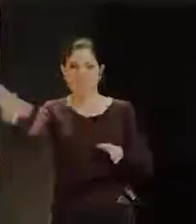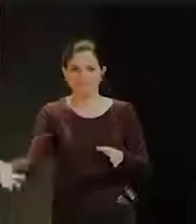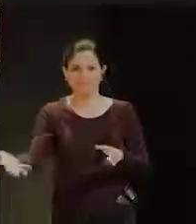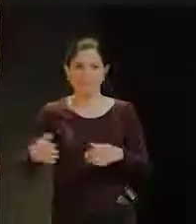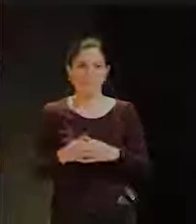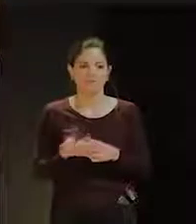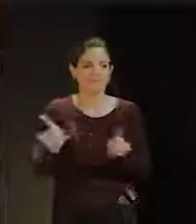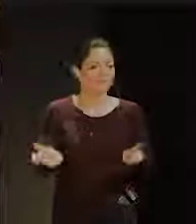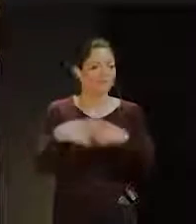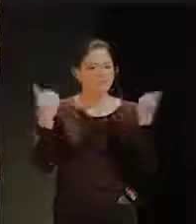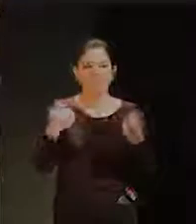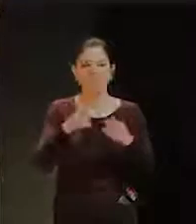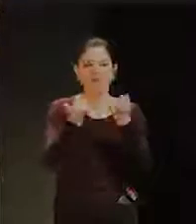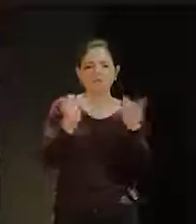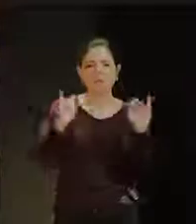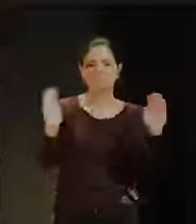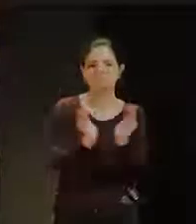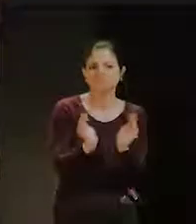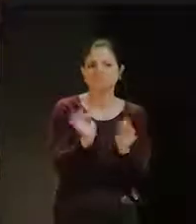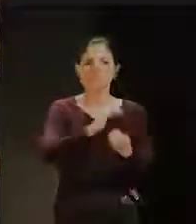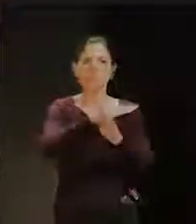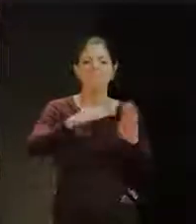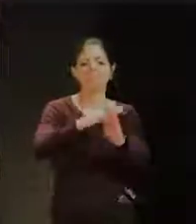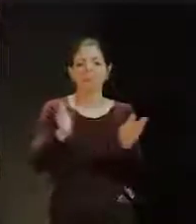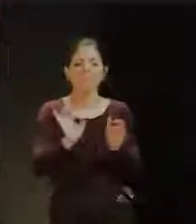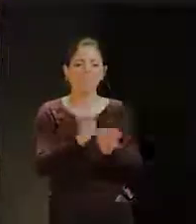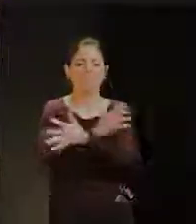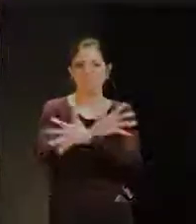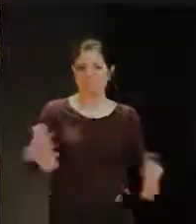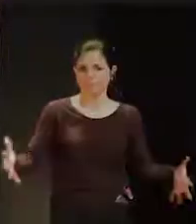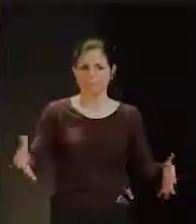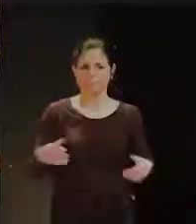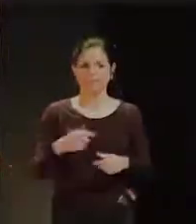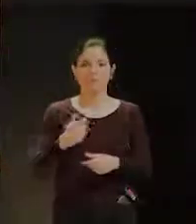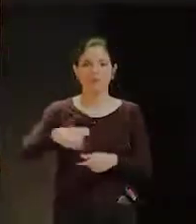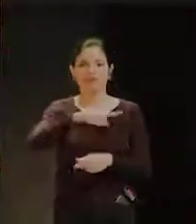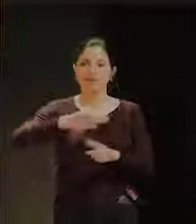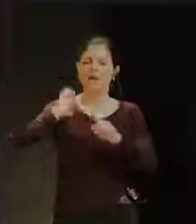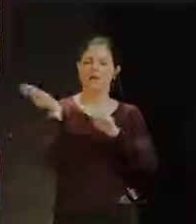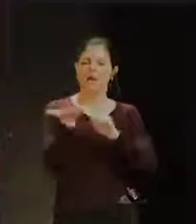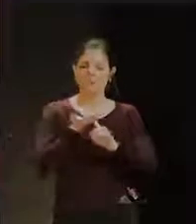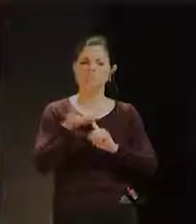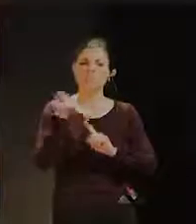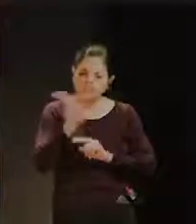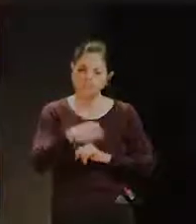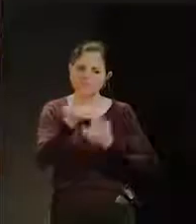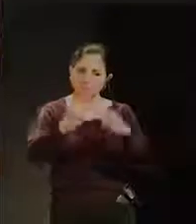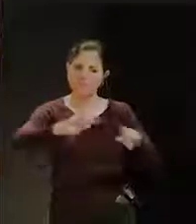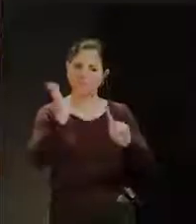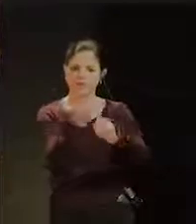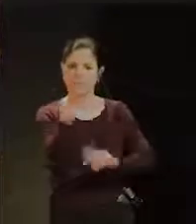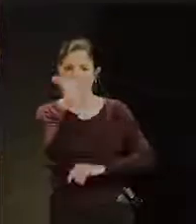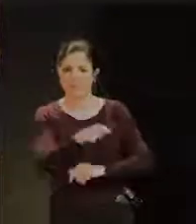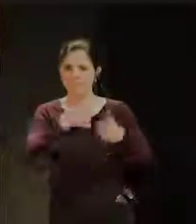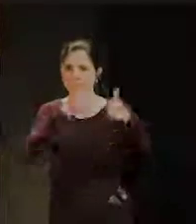exteriores. Da igual si es un evento pequeño, de medio tamaño o muy grande. Nos afecta y afecta al evento. Por